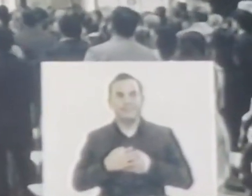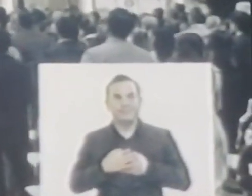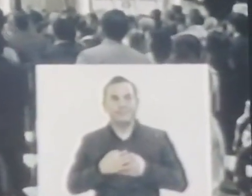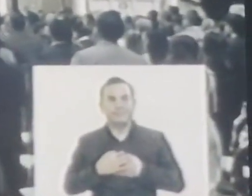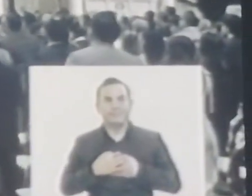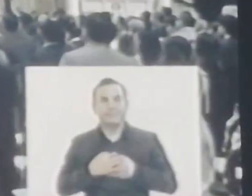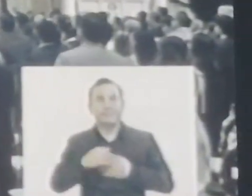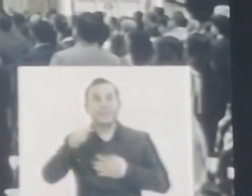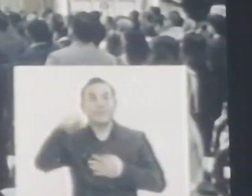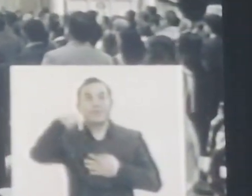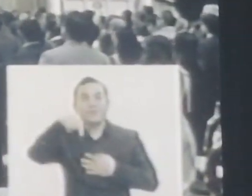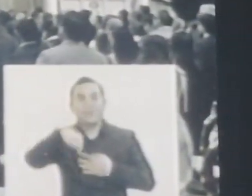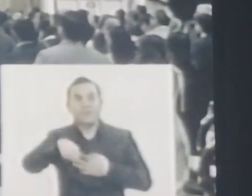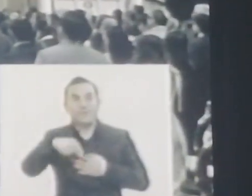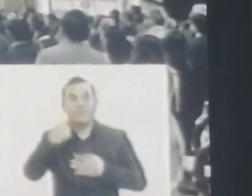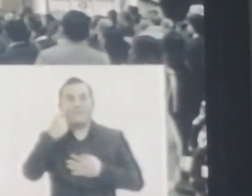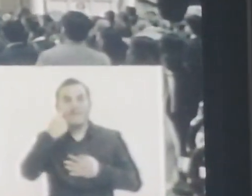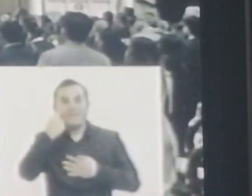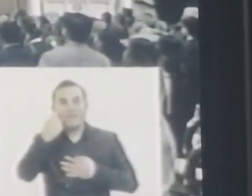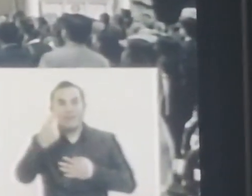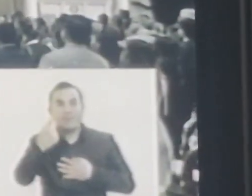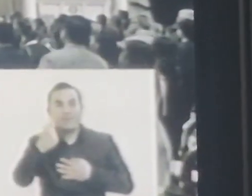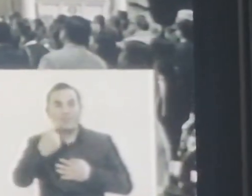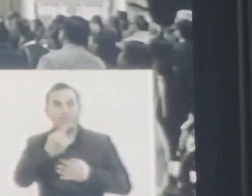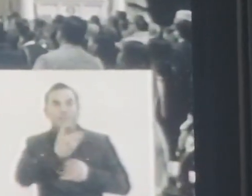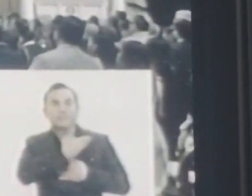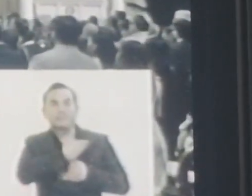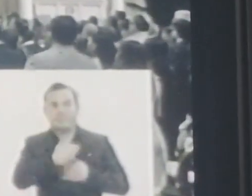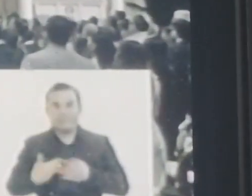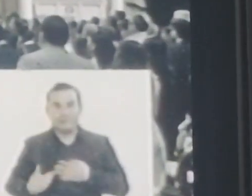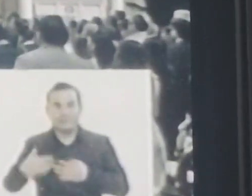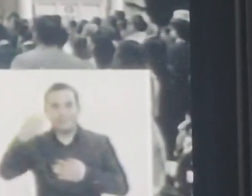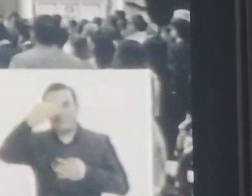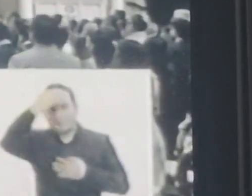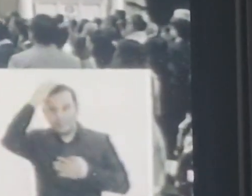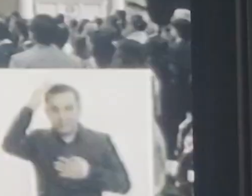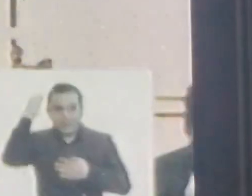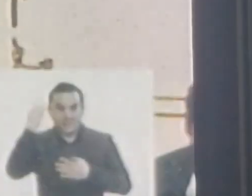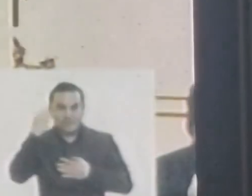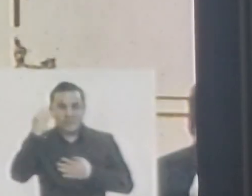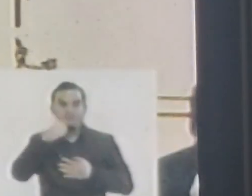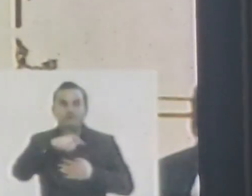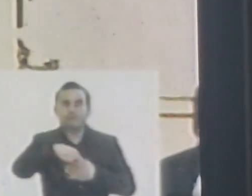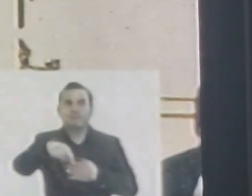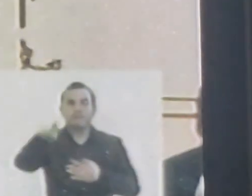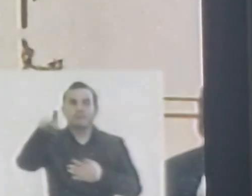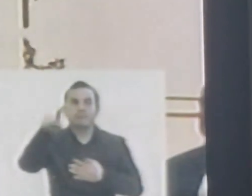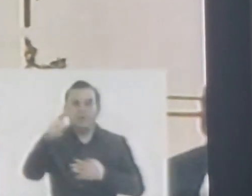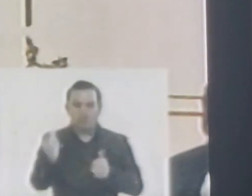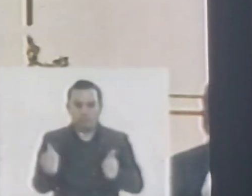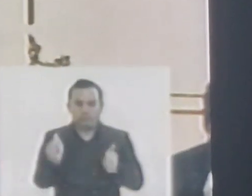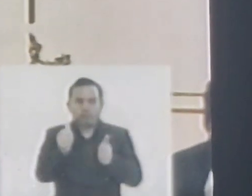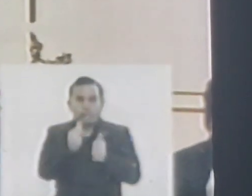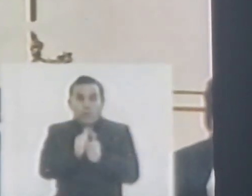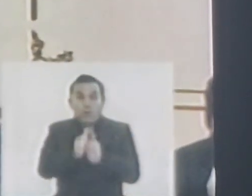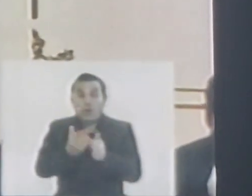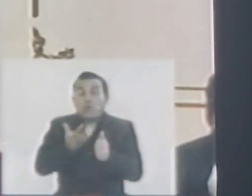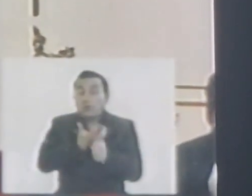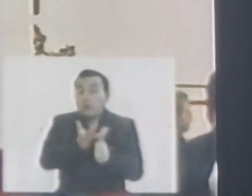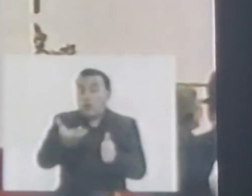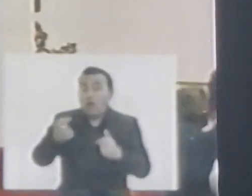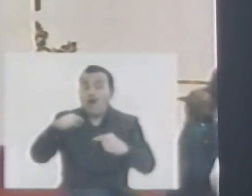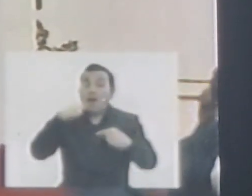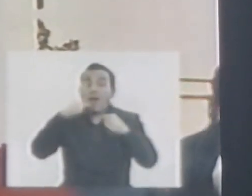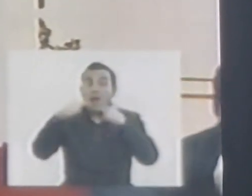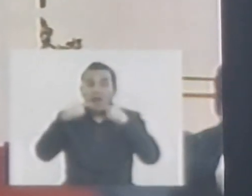En estos momentos, el señor presidente Nayib Bukele se trasladará, acompañado de los excelentísimos jefes de